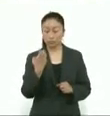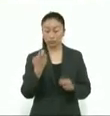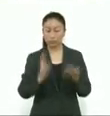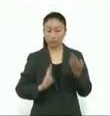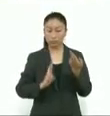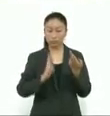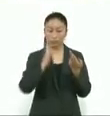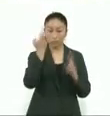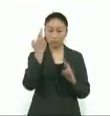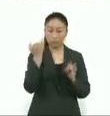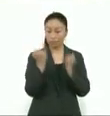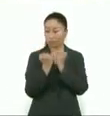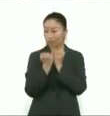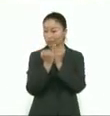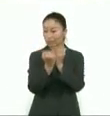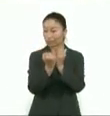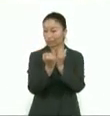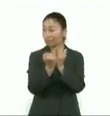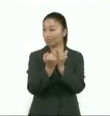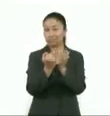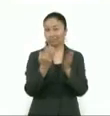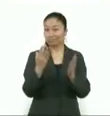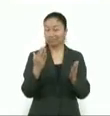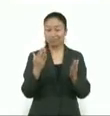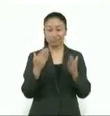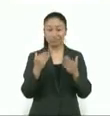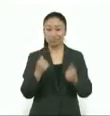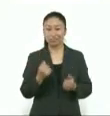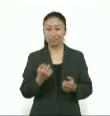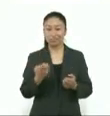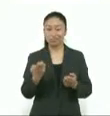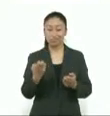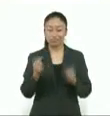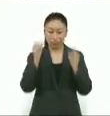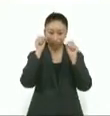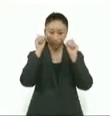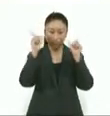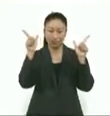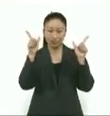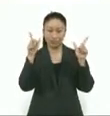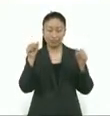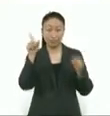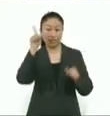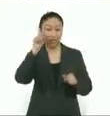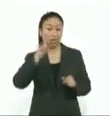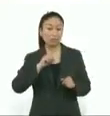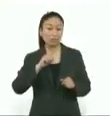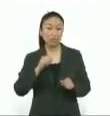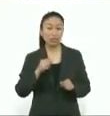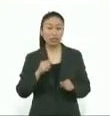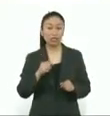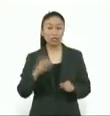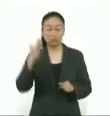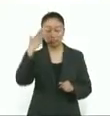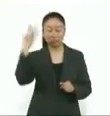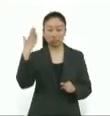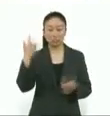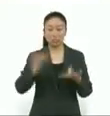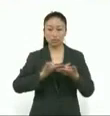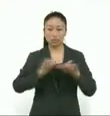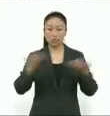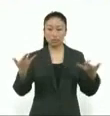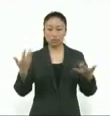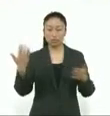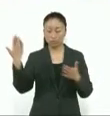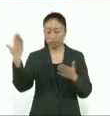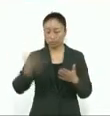revolución, este despertar explosivo que un líder histórico vino aquí a